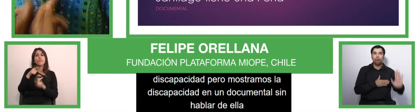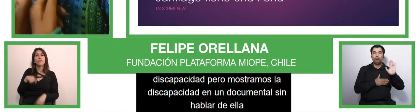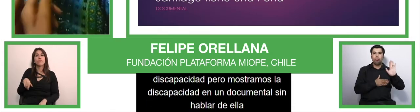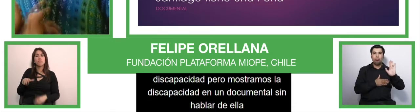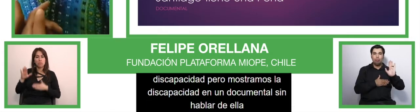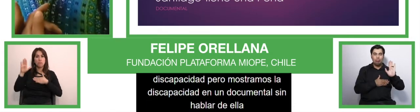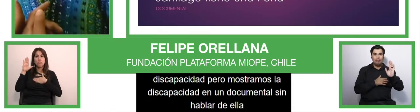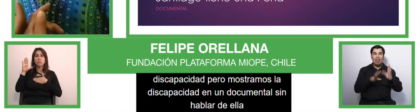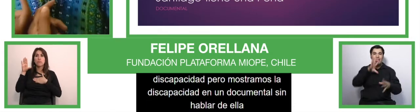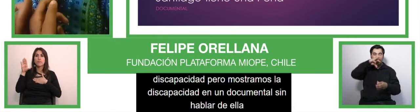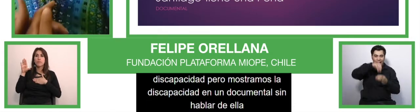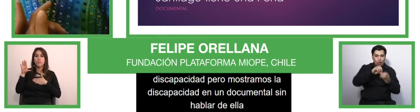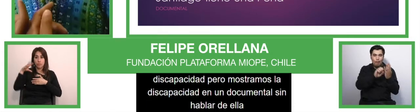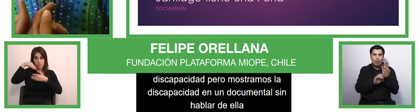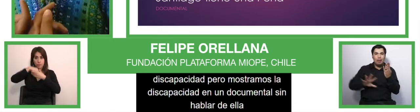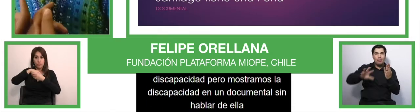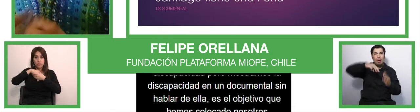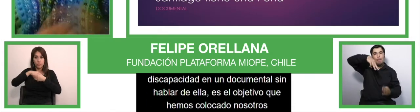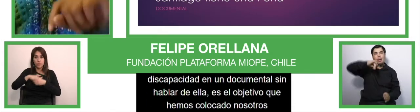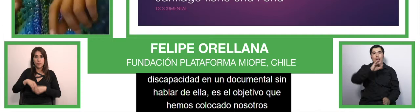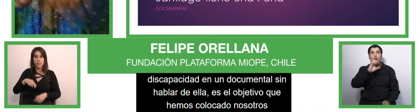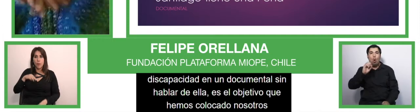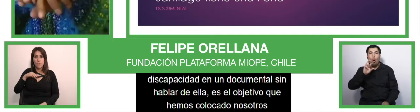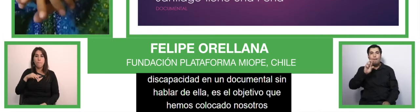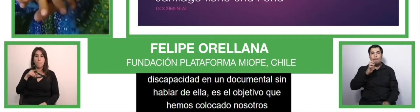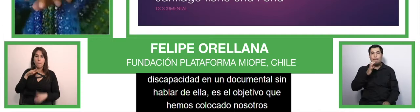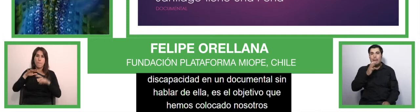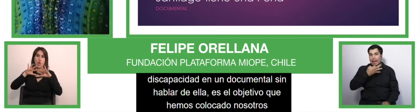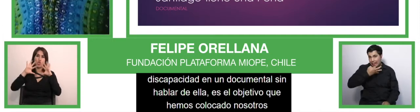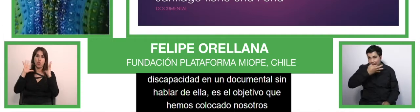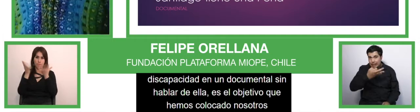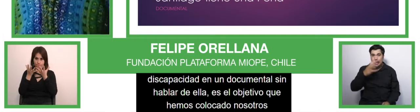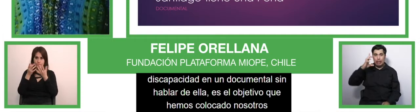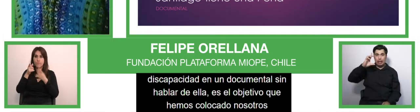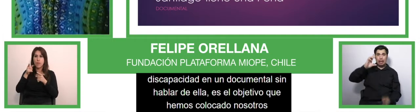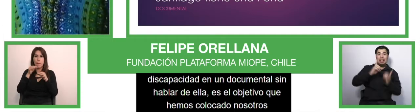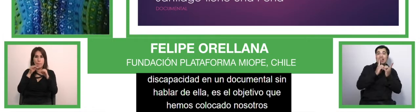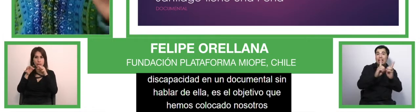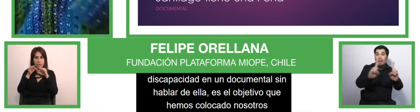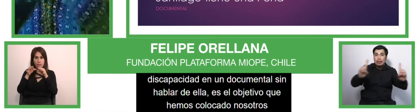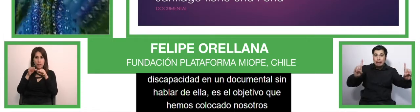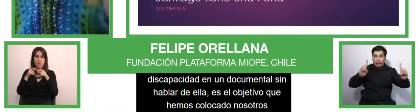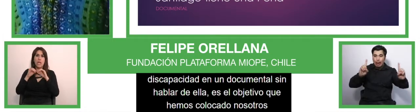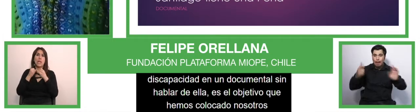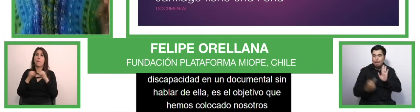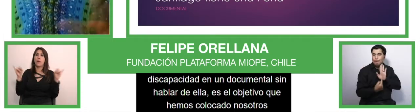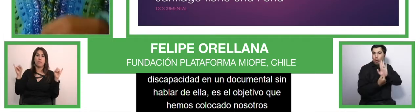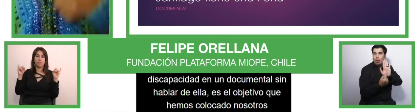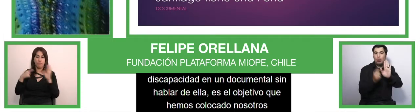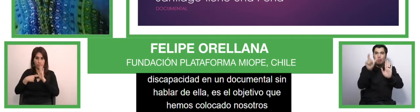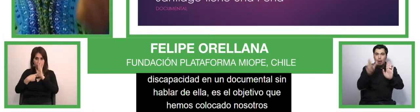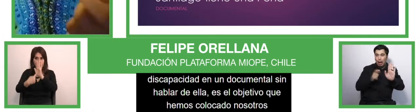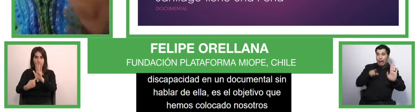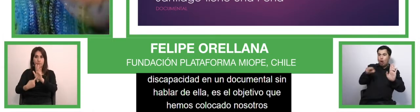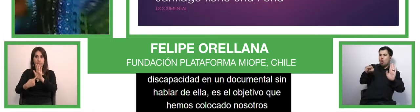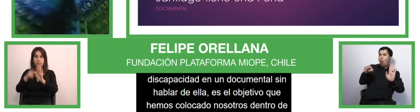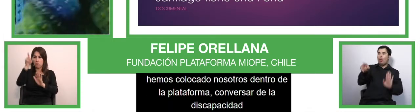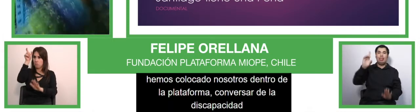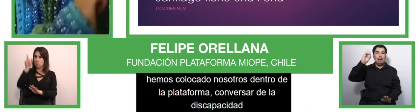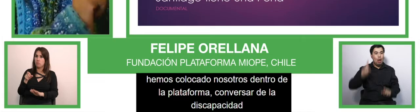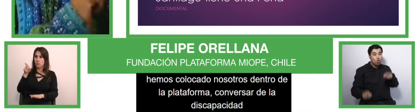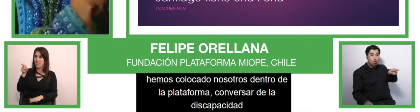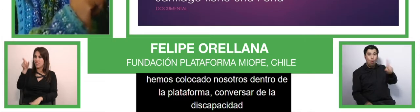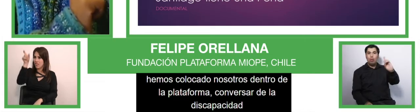Miope: conversar de la diversidad y hablar de la diversidad, dejándolo en una estandarización en la cual no es necesario hacer